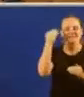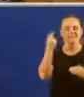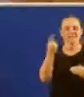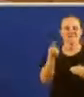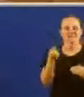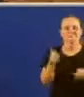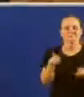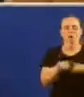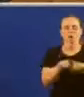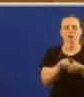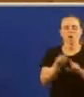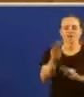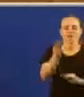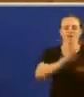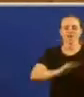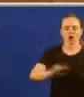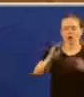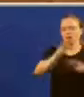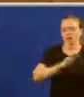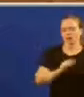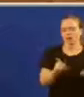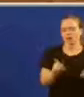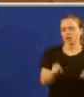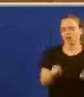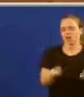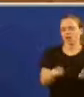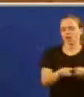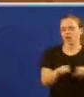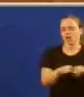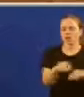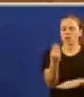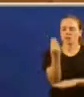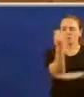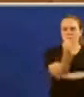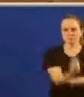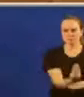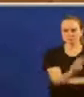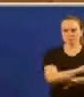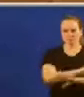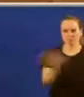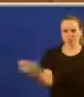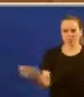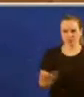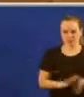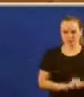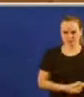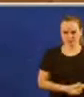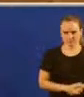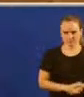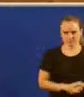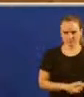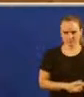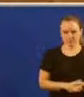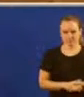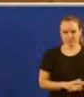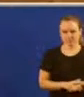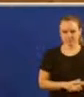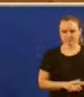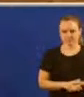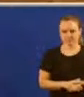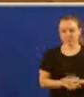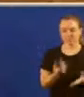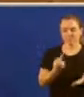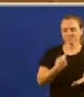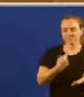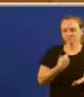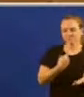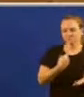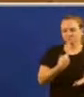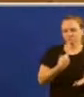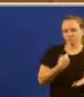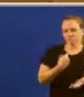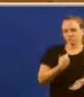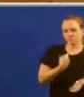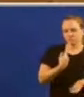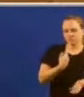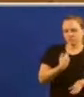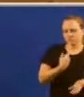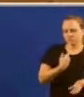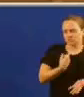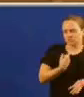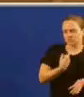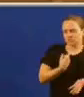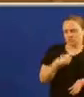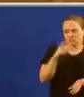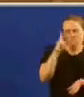como un xarrón que vostede pon encima dunha mesa. E eu quero decirle que a mí me parece indignante a